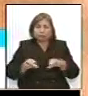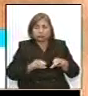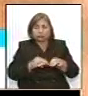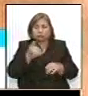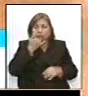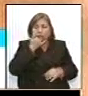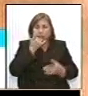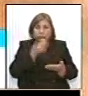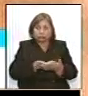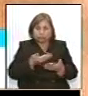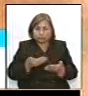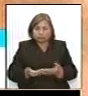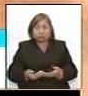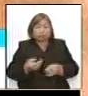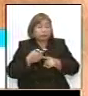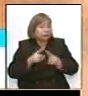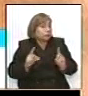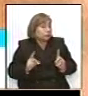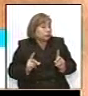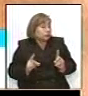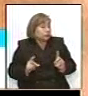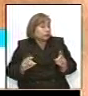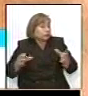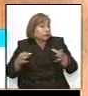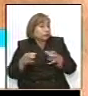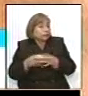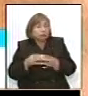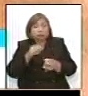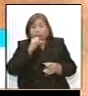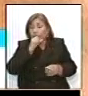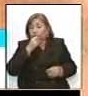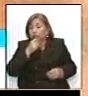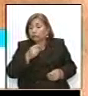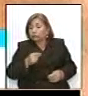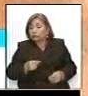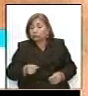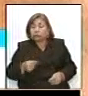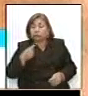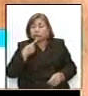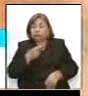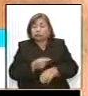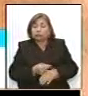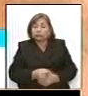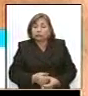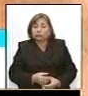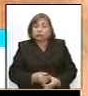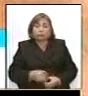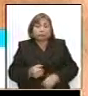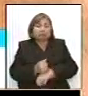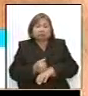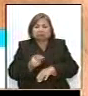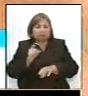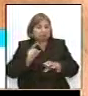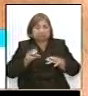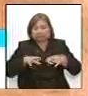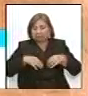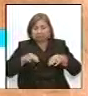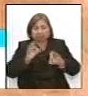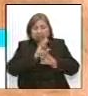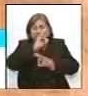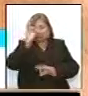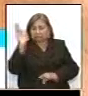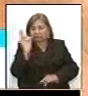ocurridos. Sin embargo, ante la comisión, en la audiencia declaró, el congresista denunciado, que el asesor no reconoció